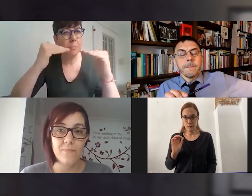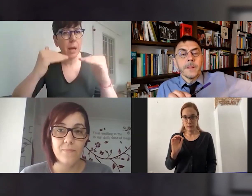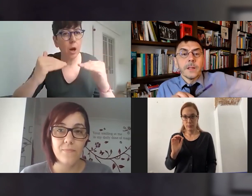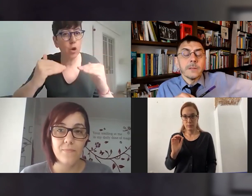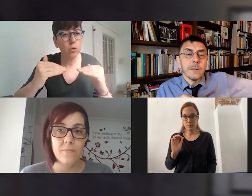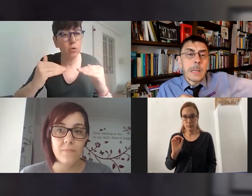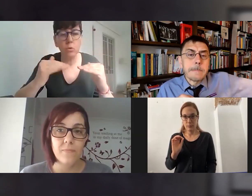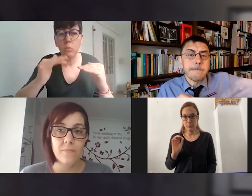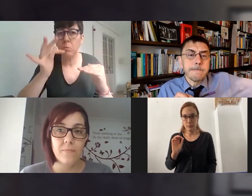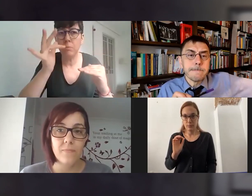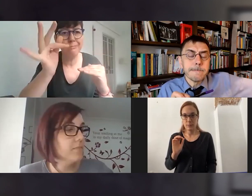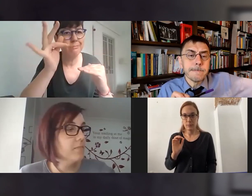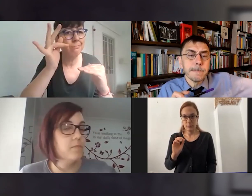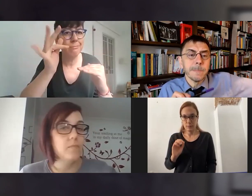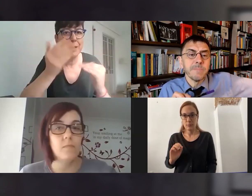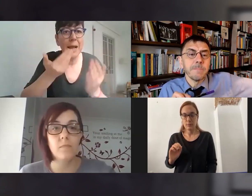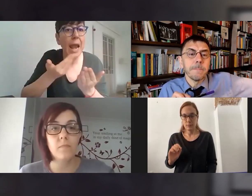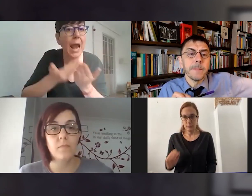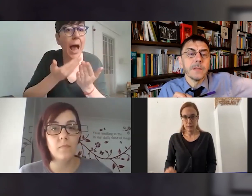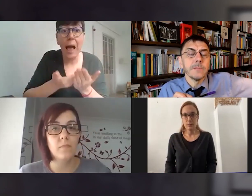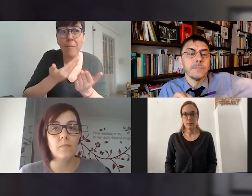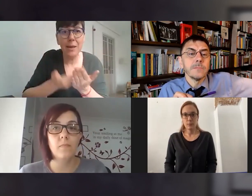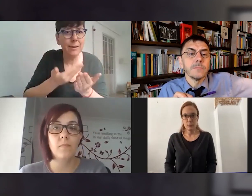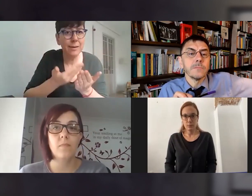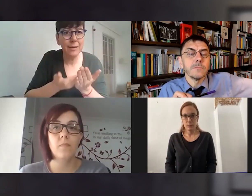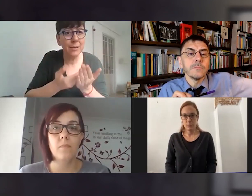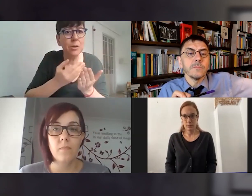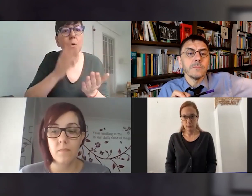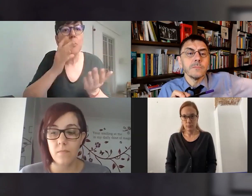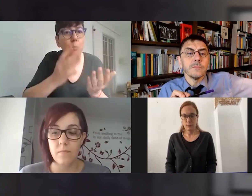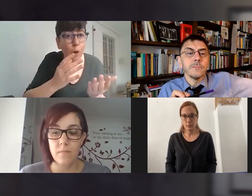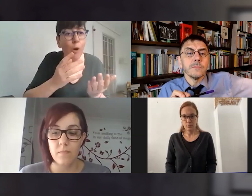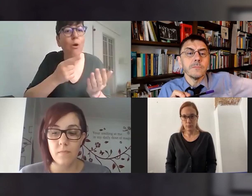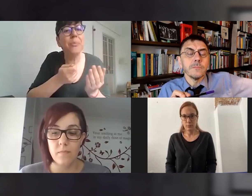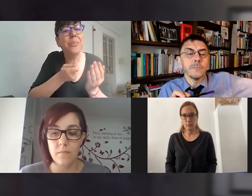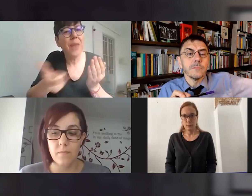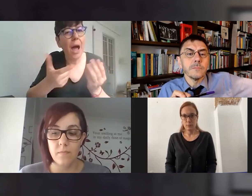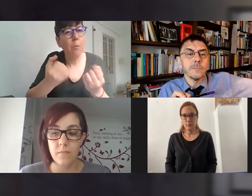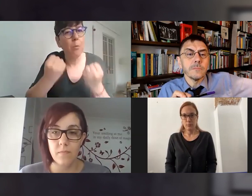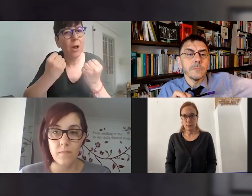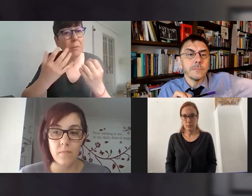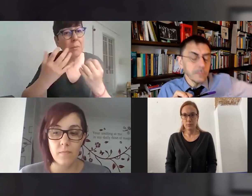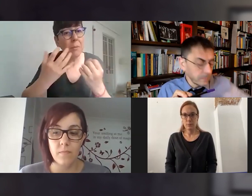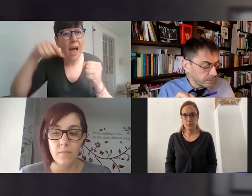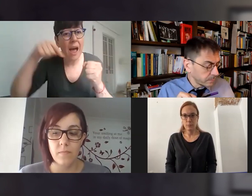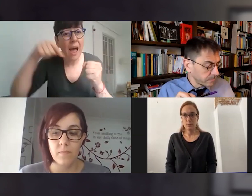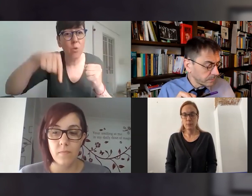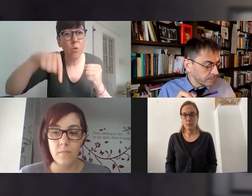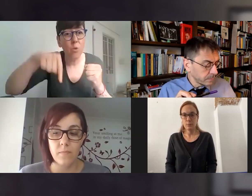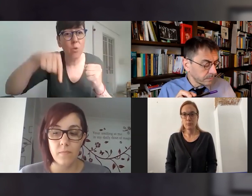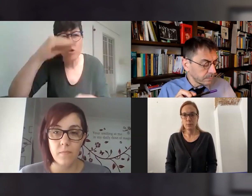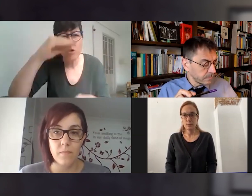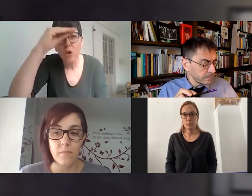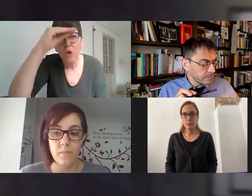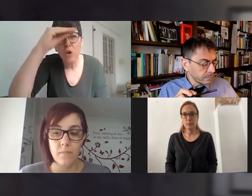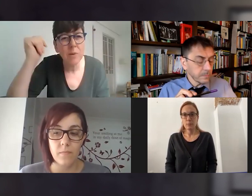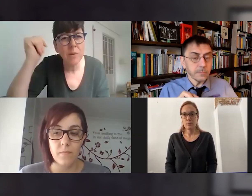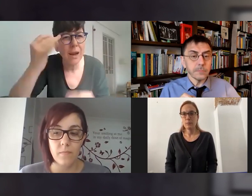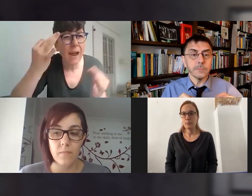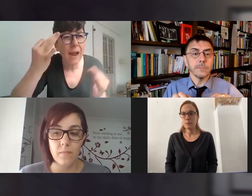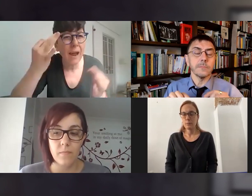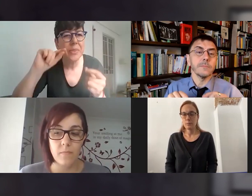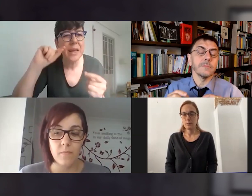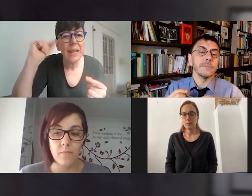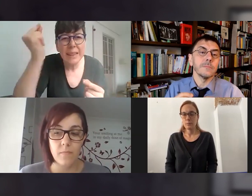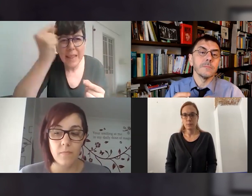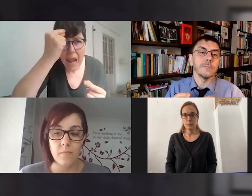bueno, la verdad es que parece que hay como menos poder, y yo creo que eso es la clave, de dar más poder